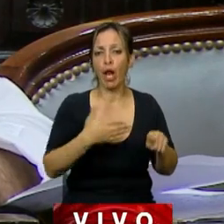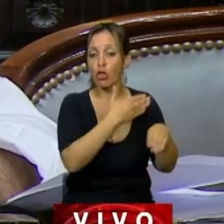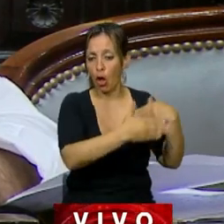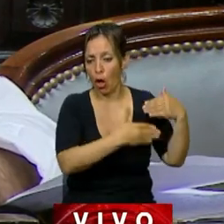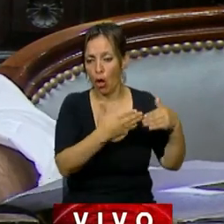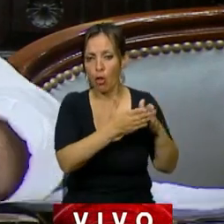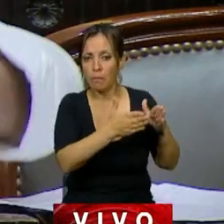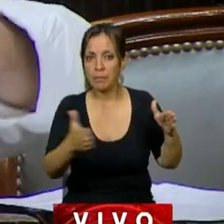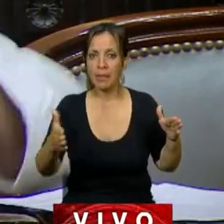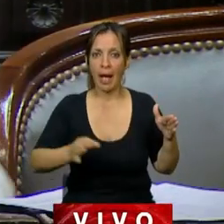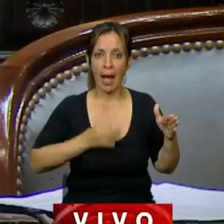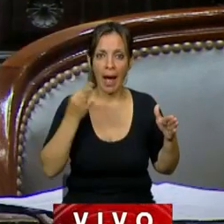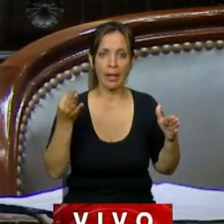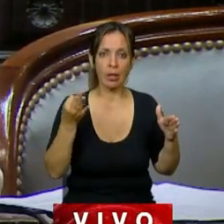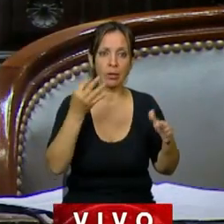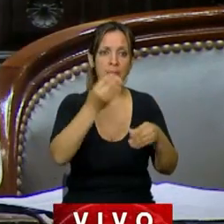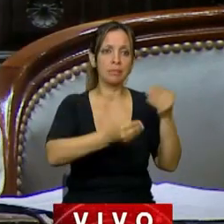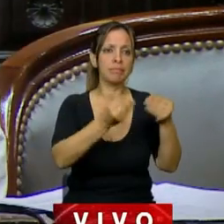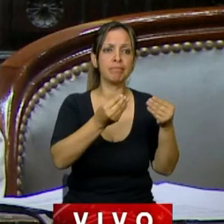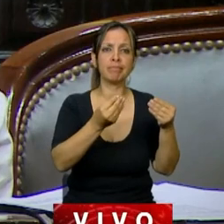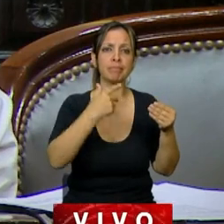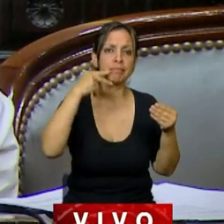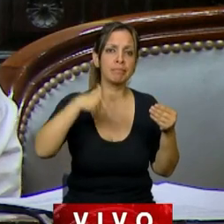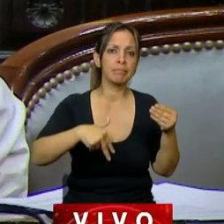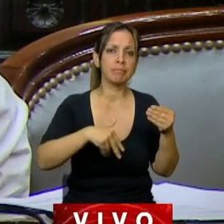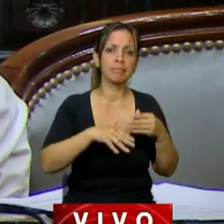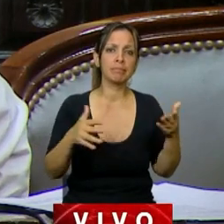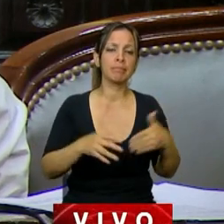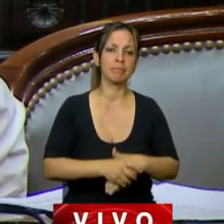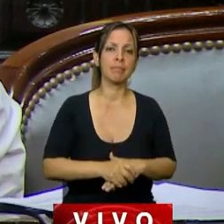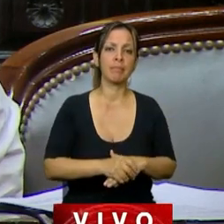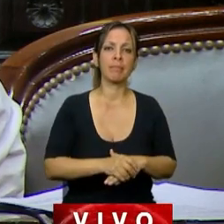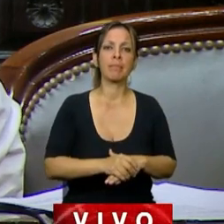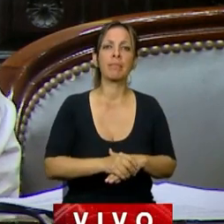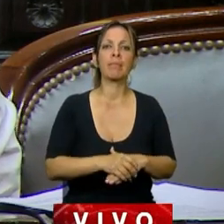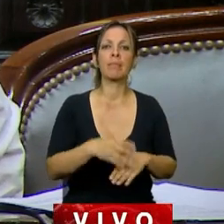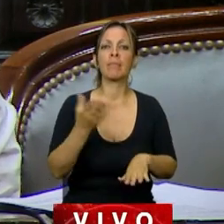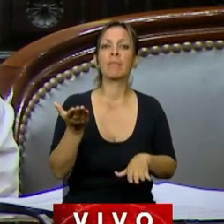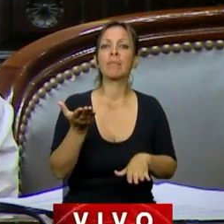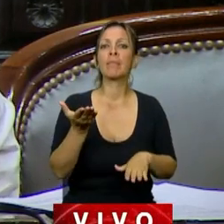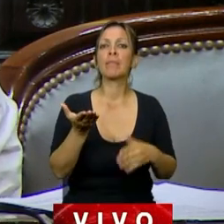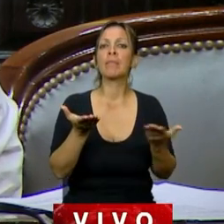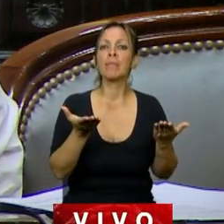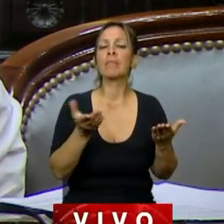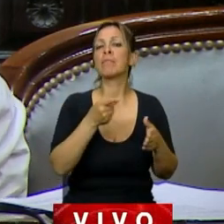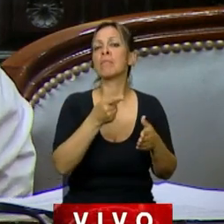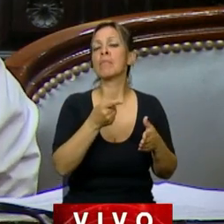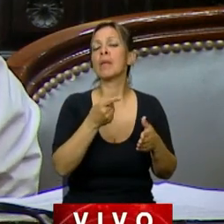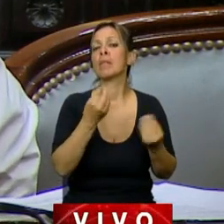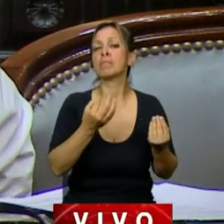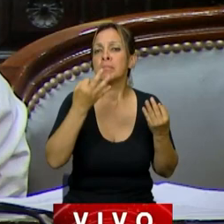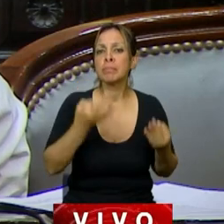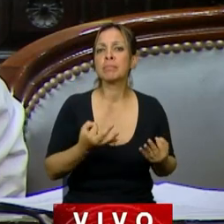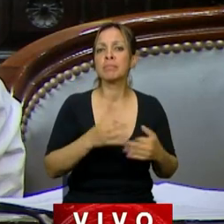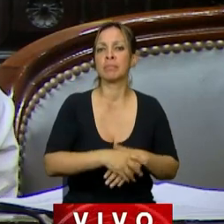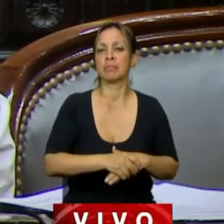año, sin presupuesto. Pasamos del realismo mágico a la más cruda, ¿verdad?,